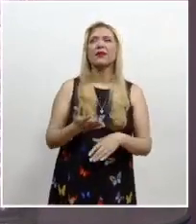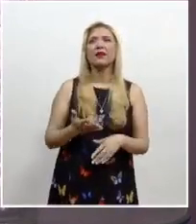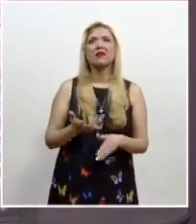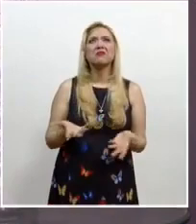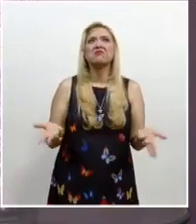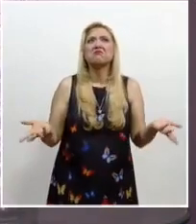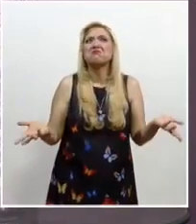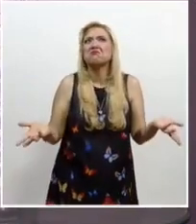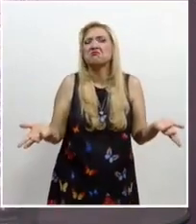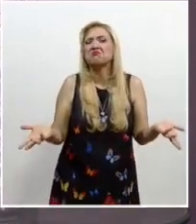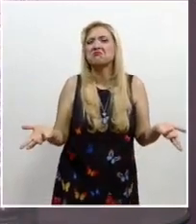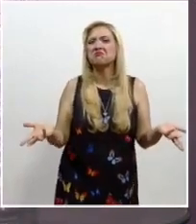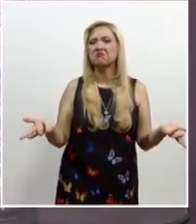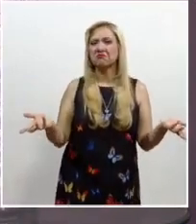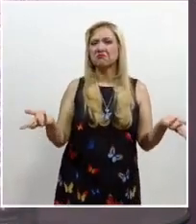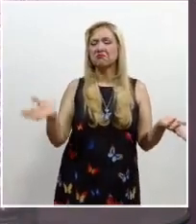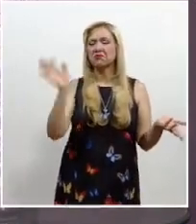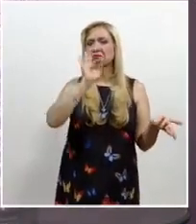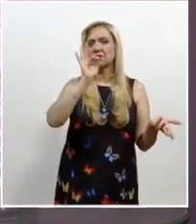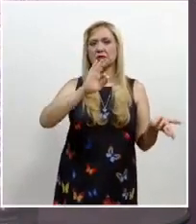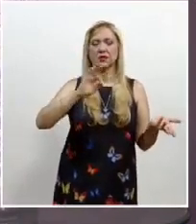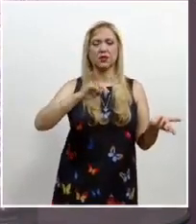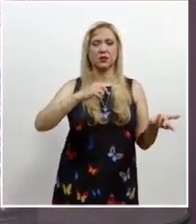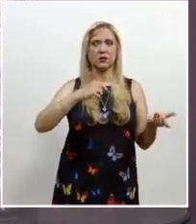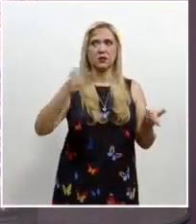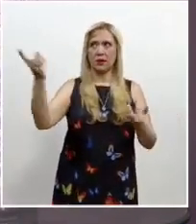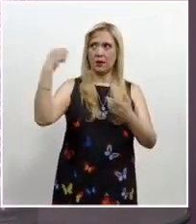gana cuando eres cuidado